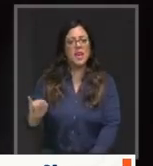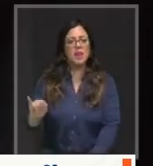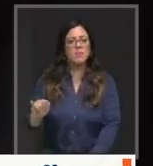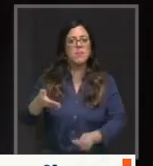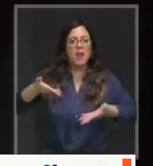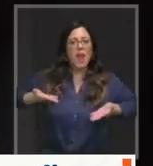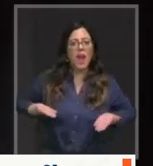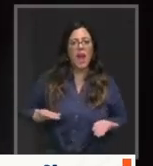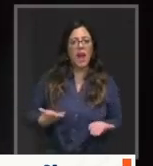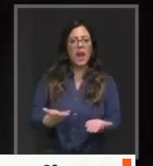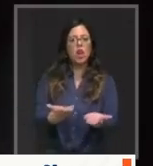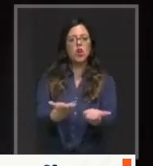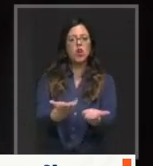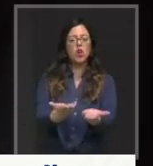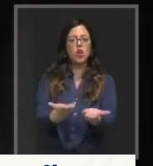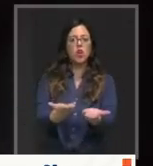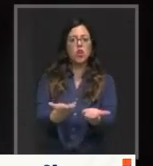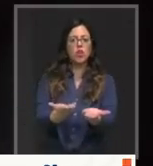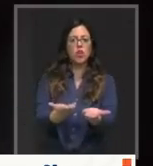puerto siguiente.